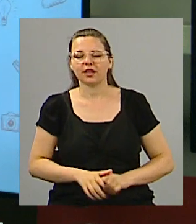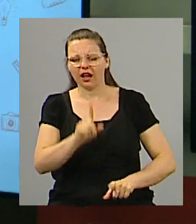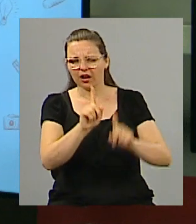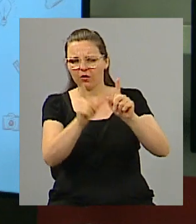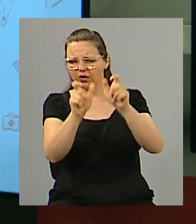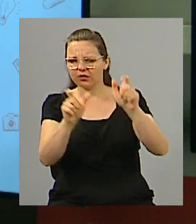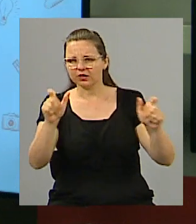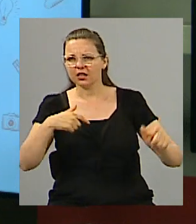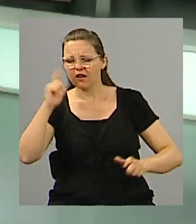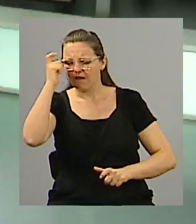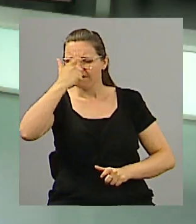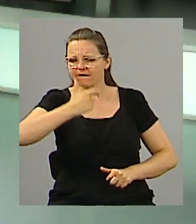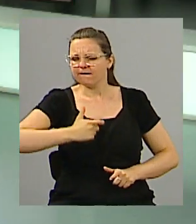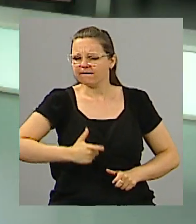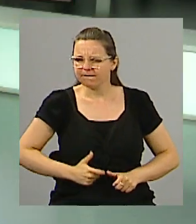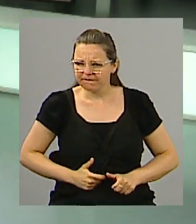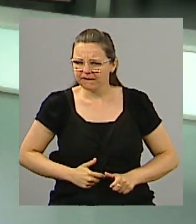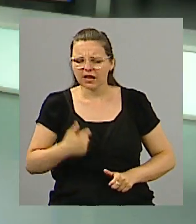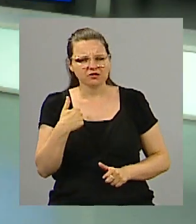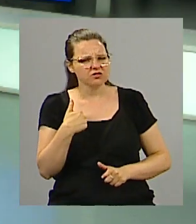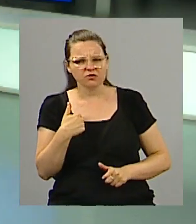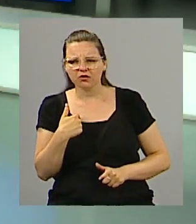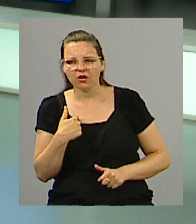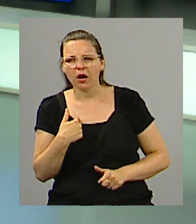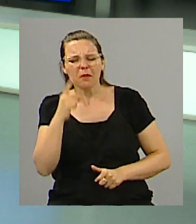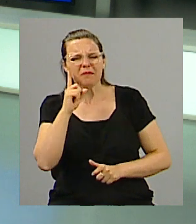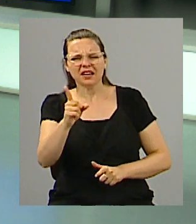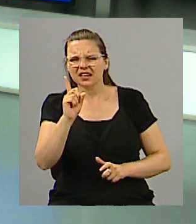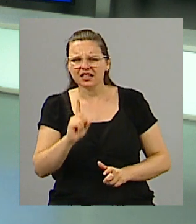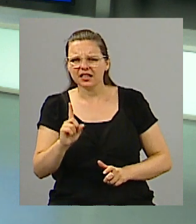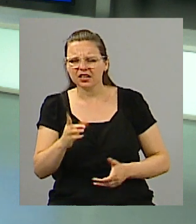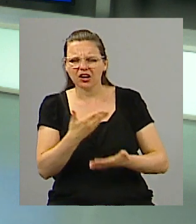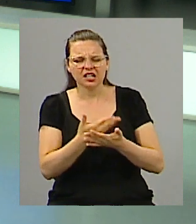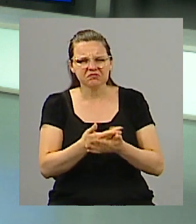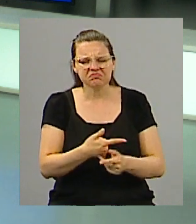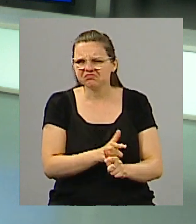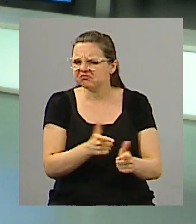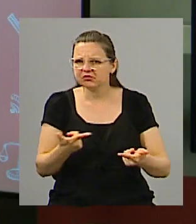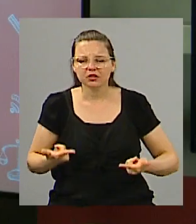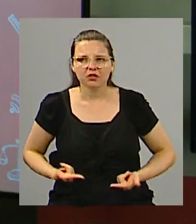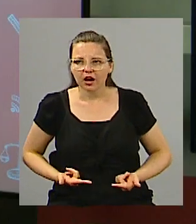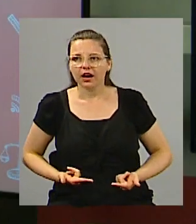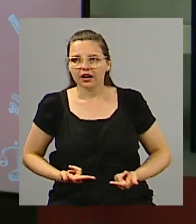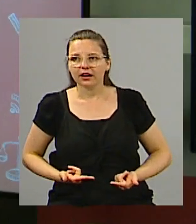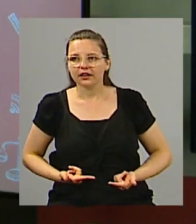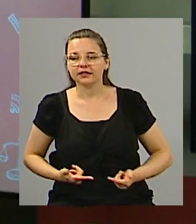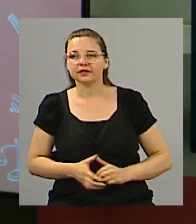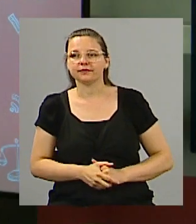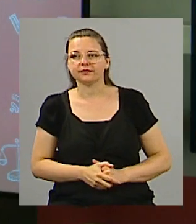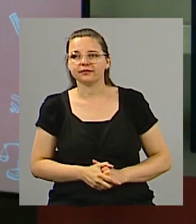percibe, autopercibe que no tuvo conductas de riesgo. Entonces eso también es determinante para de pronto saber si me voy a